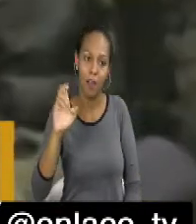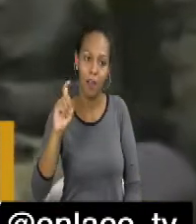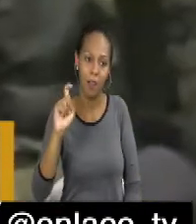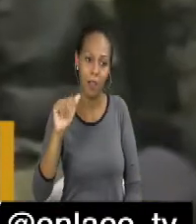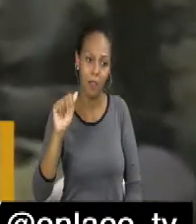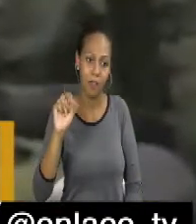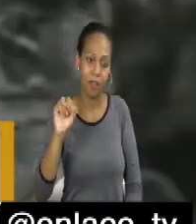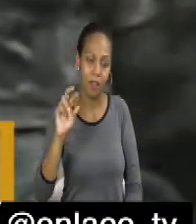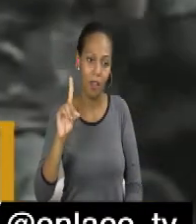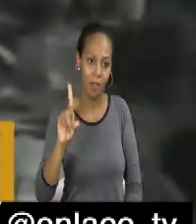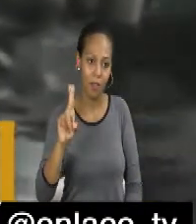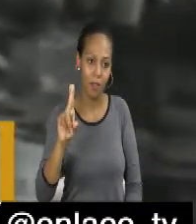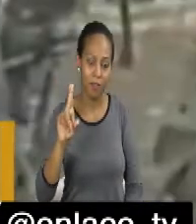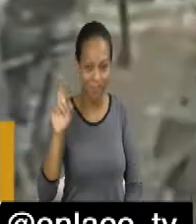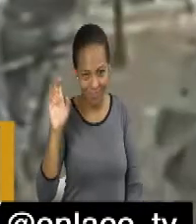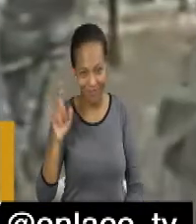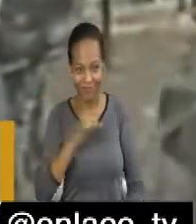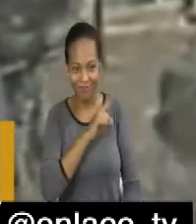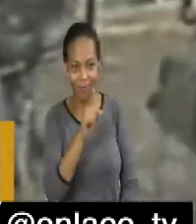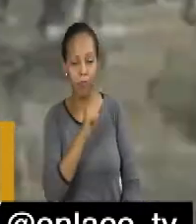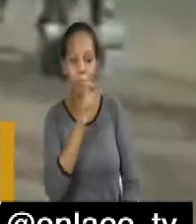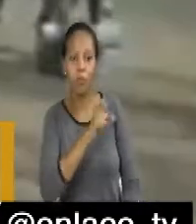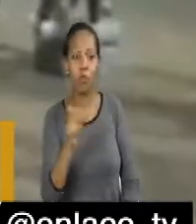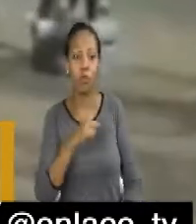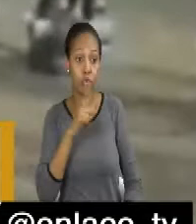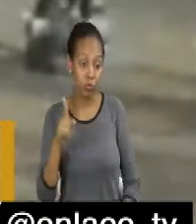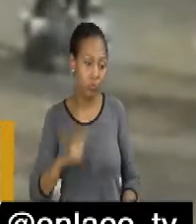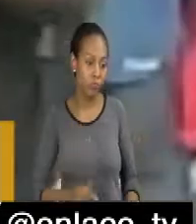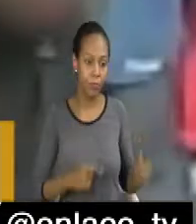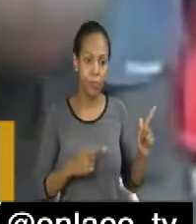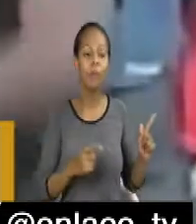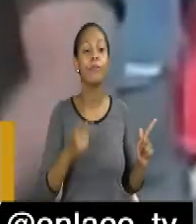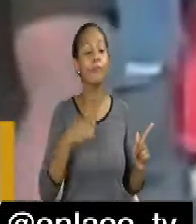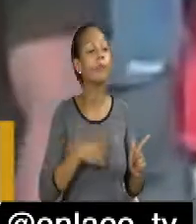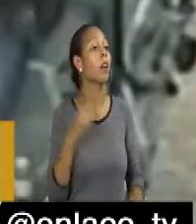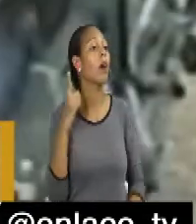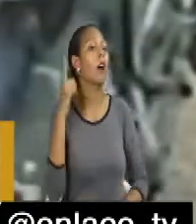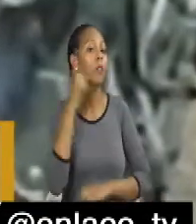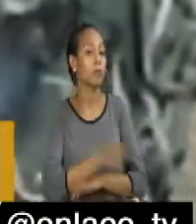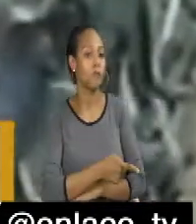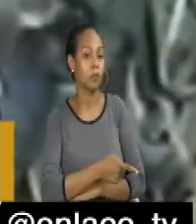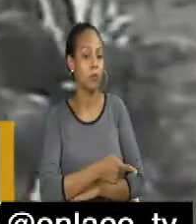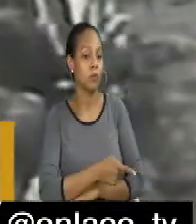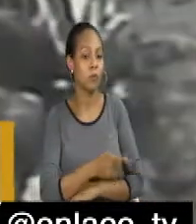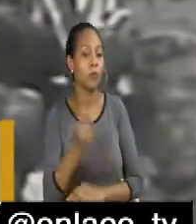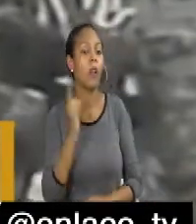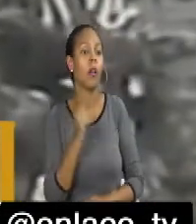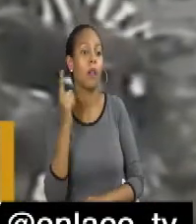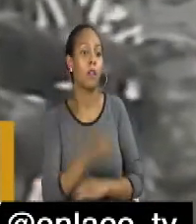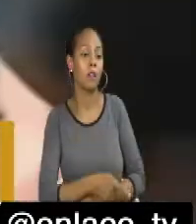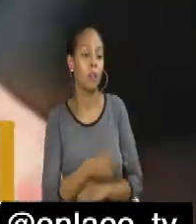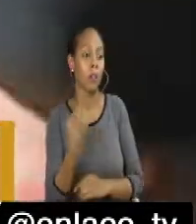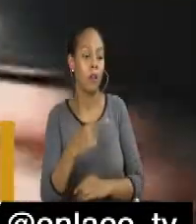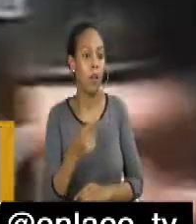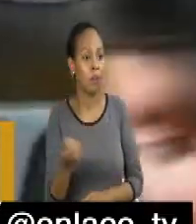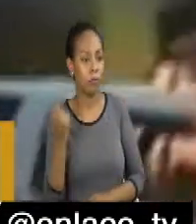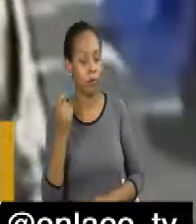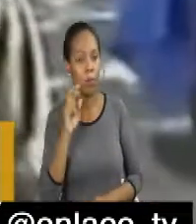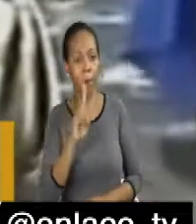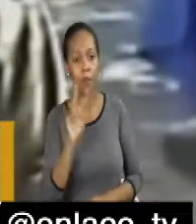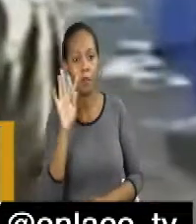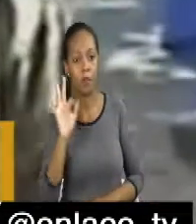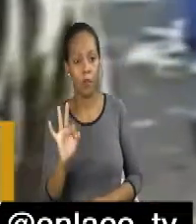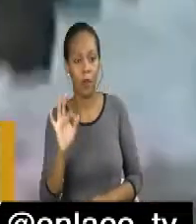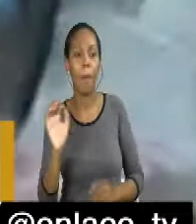Bloque Central Bolívar de las Autodefensas son imputados por la Fiscalía en la audiencia que se adelanta desde el pasado 23 de mayo y que culmina